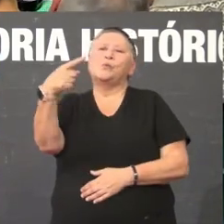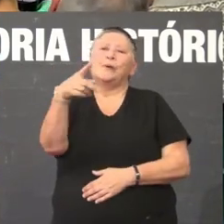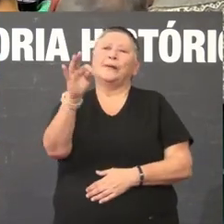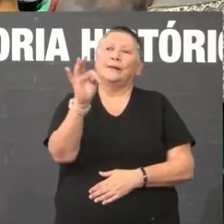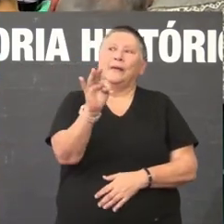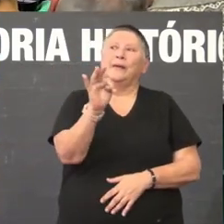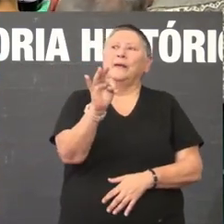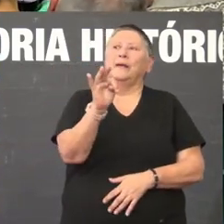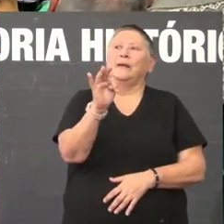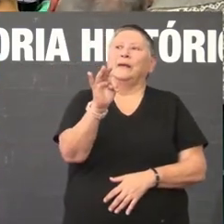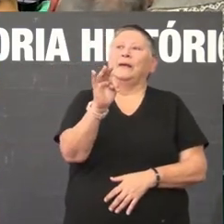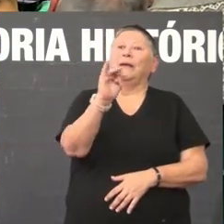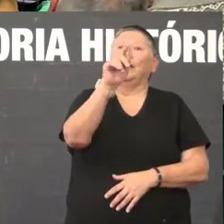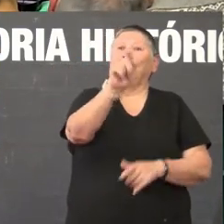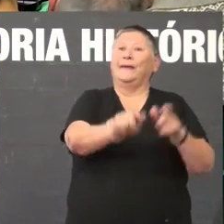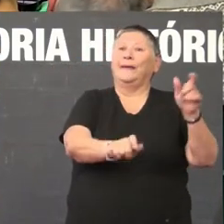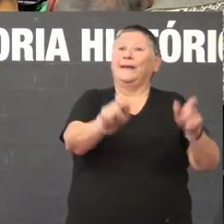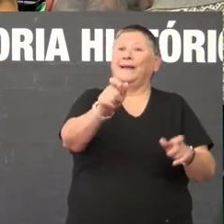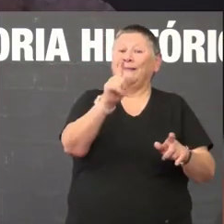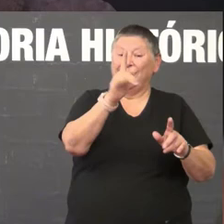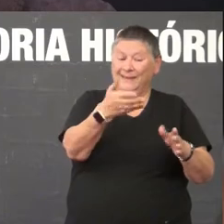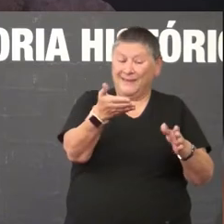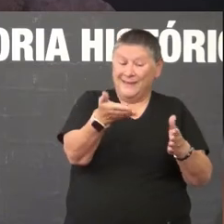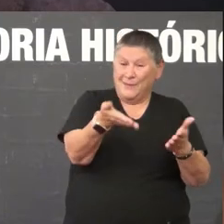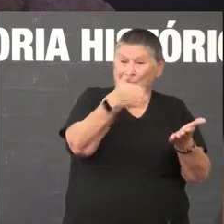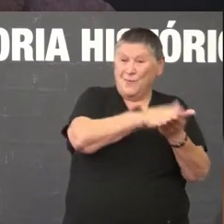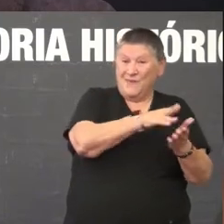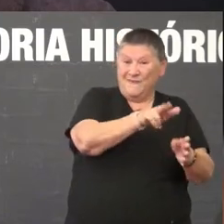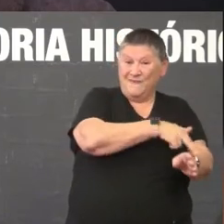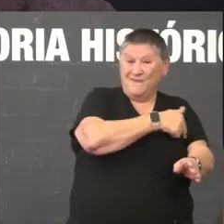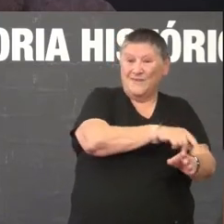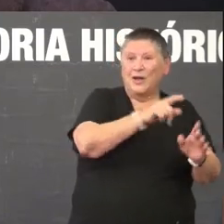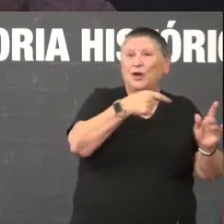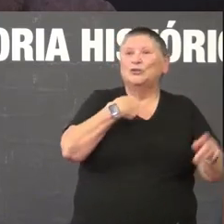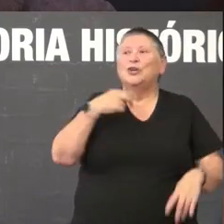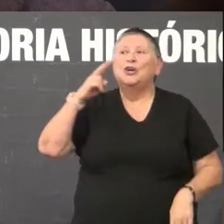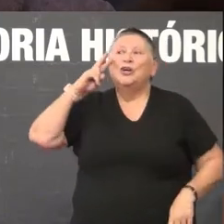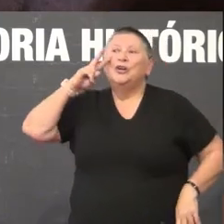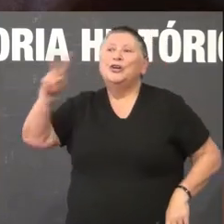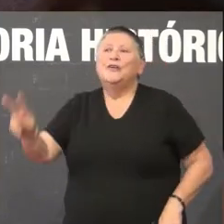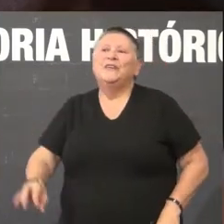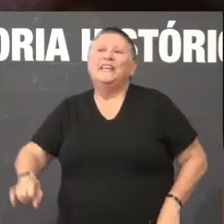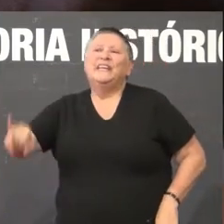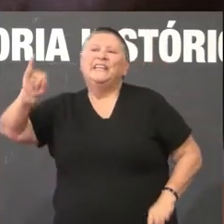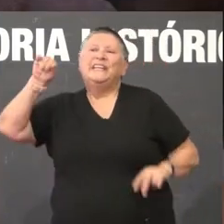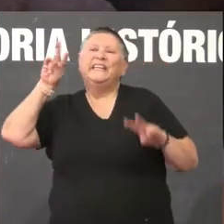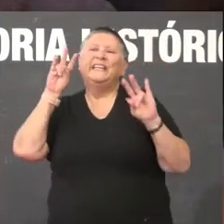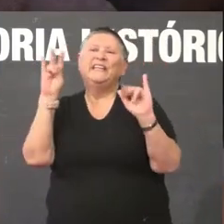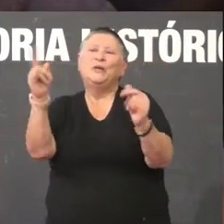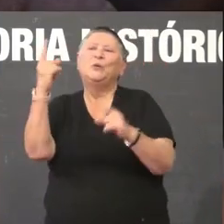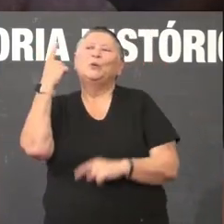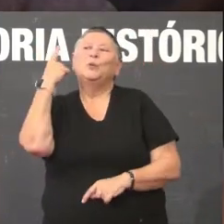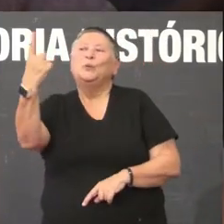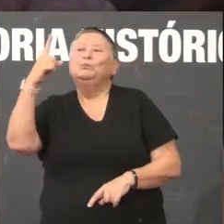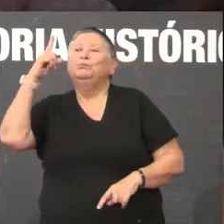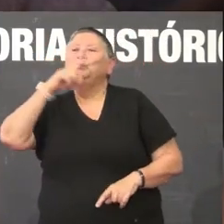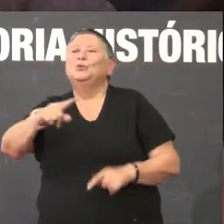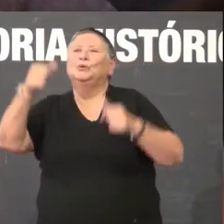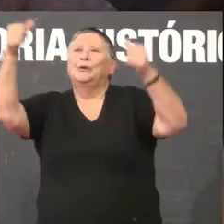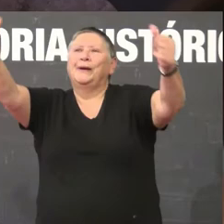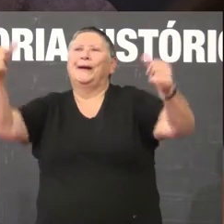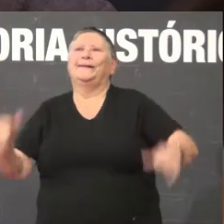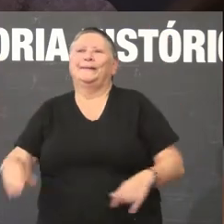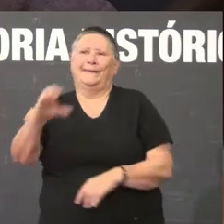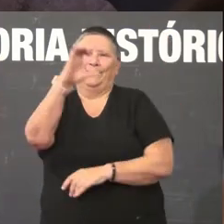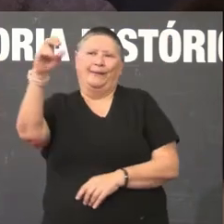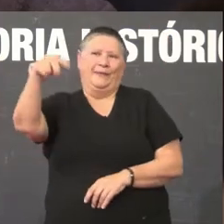en toda antes da morte de Franco, eu non vin un puto cartaz da UGT. Tampouco vin da CNT, é